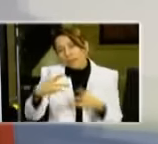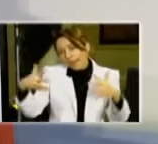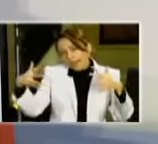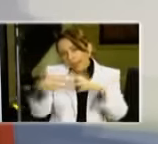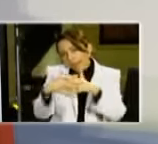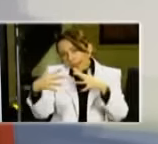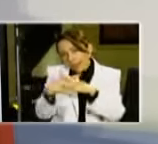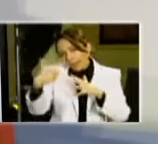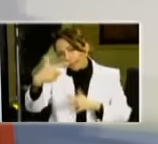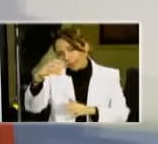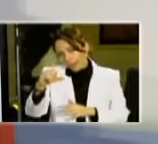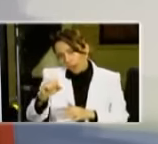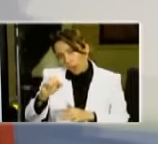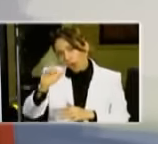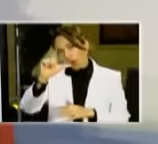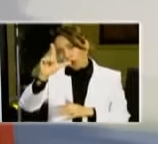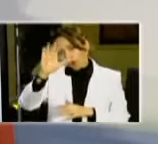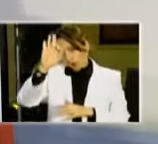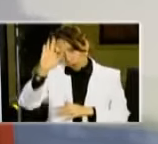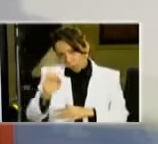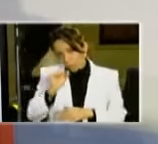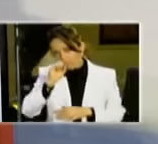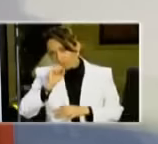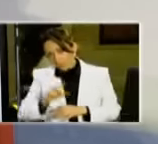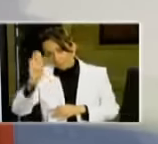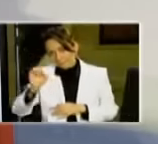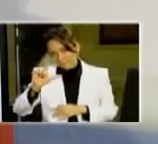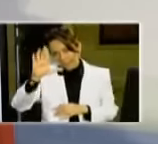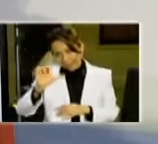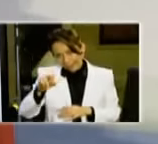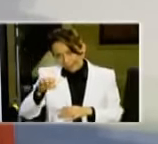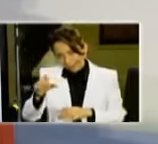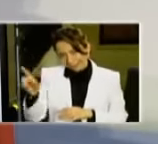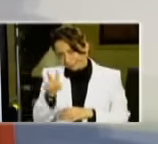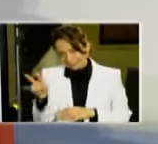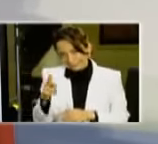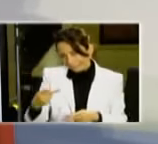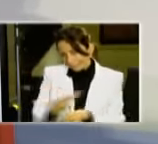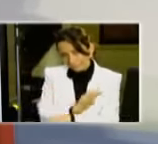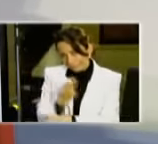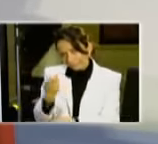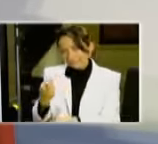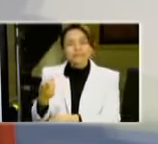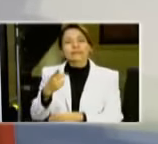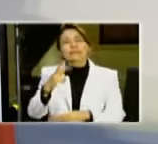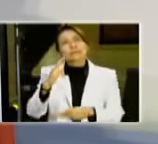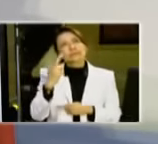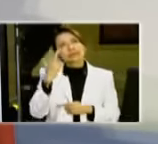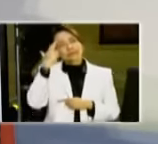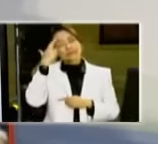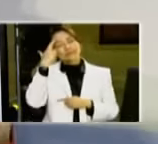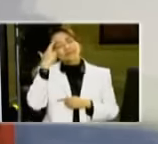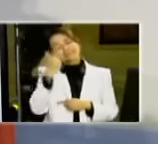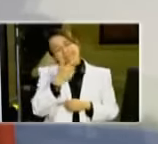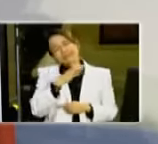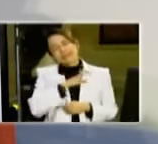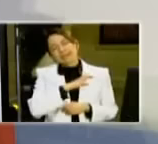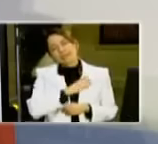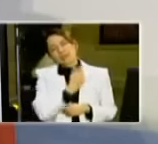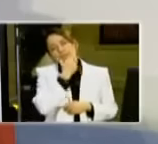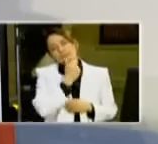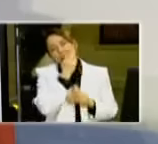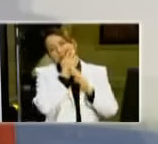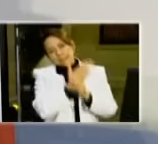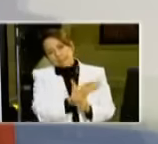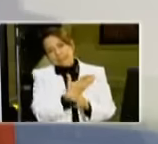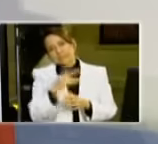en los Balcanes. Aunque de vez en cuando, como diría nuestro recordado Carlos Rico, la